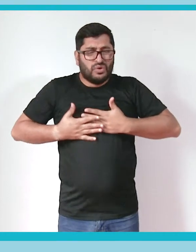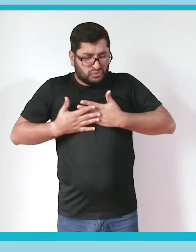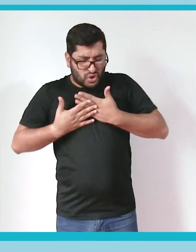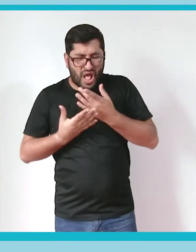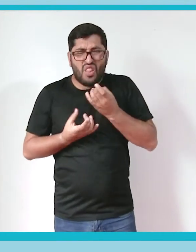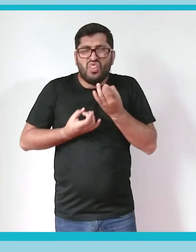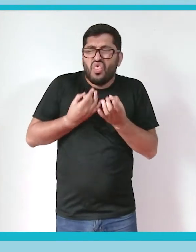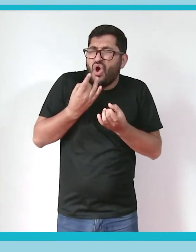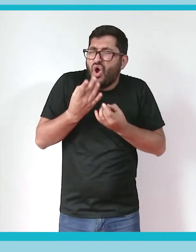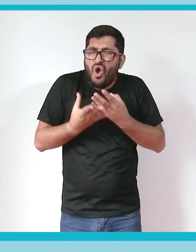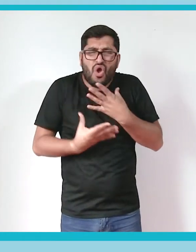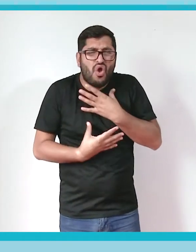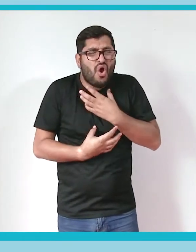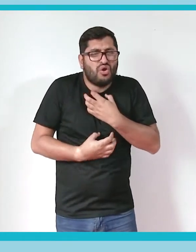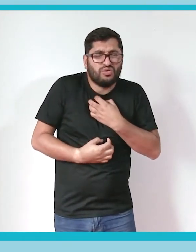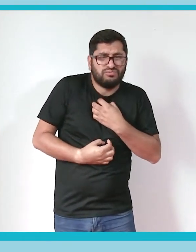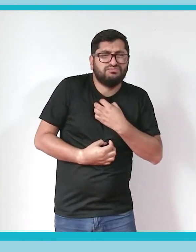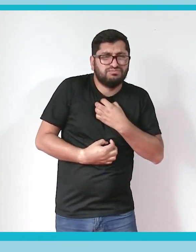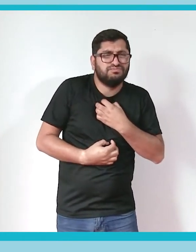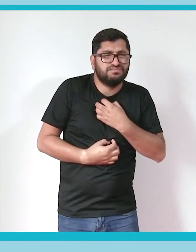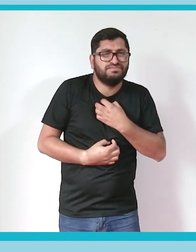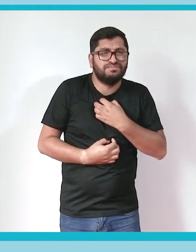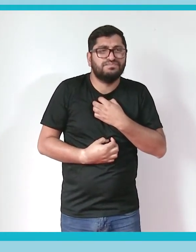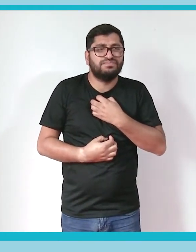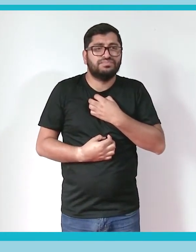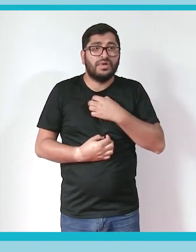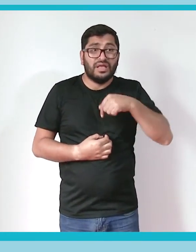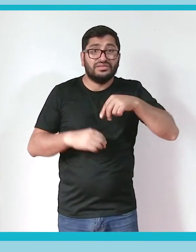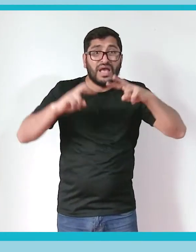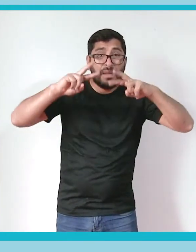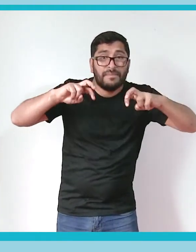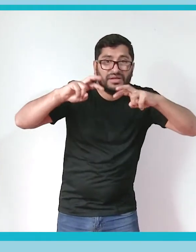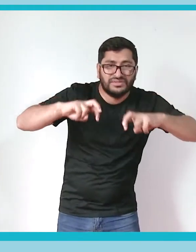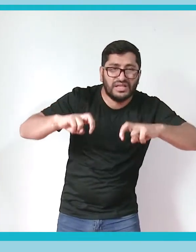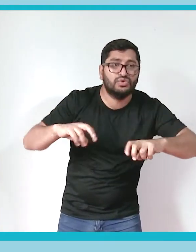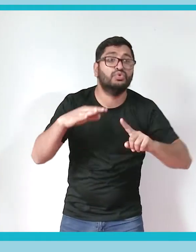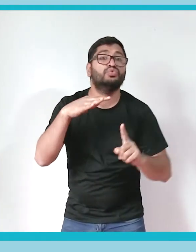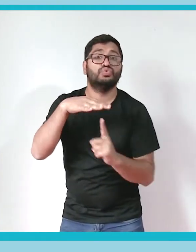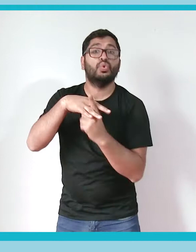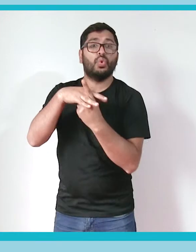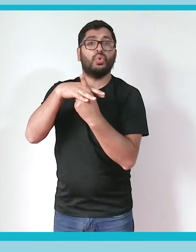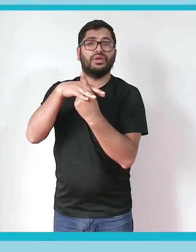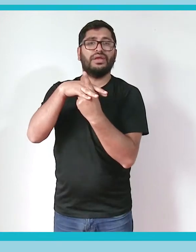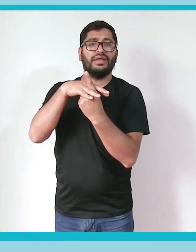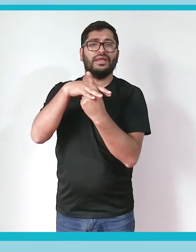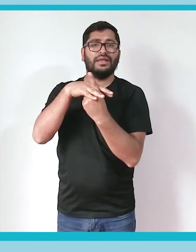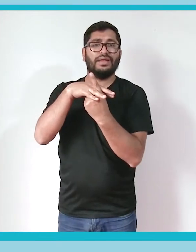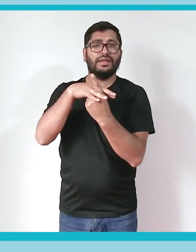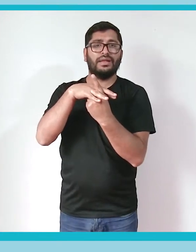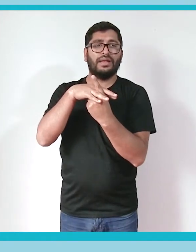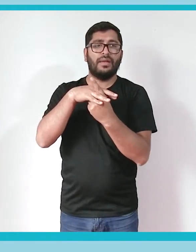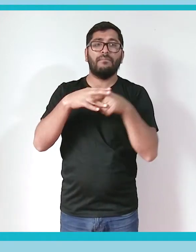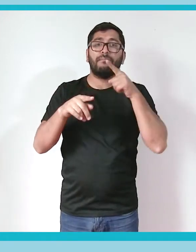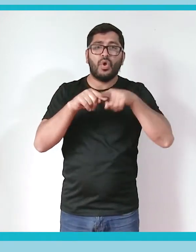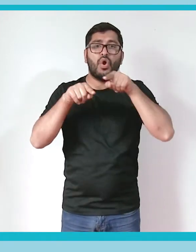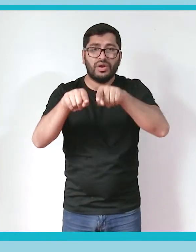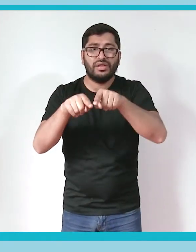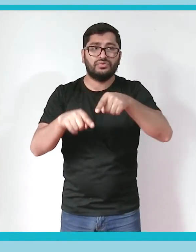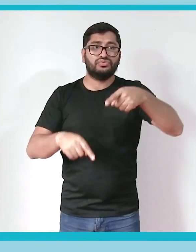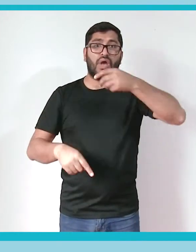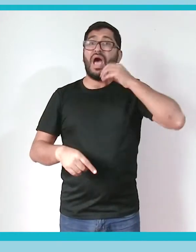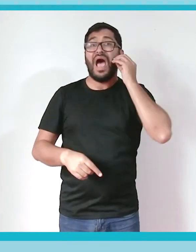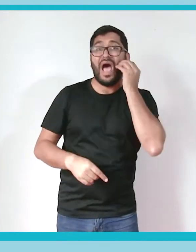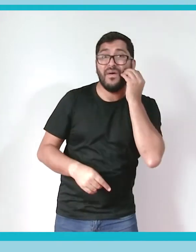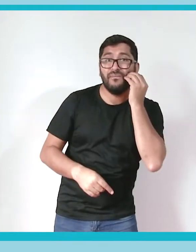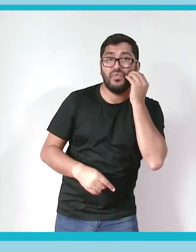algún momento hemos sentido ese dolor hacia nuestro ser, hacia nuestro origen. Y por eso